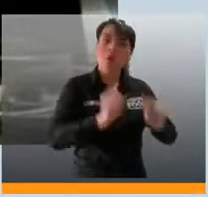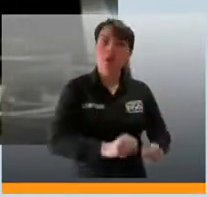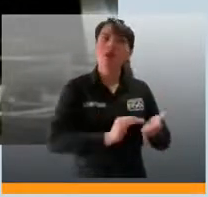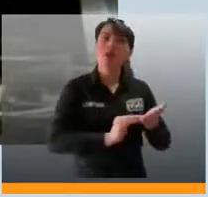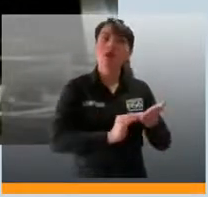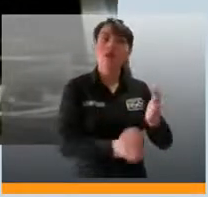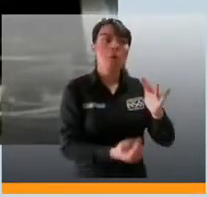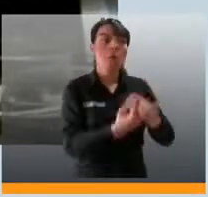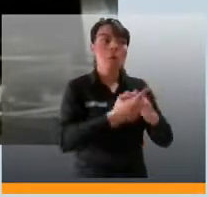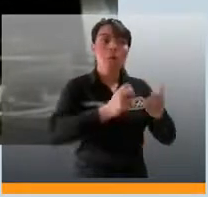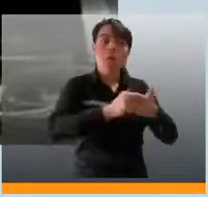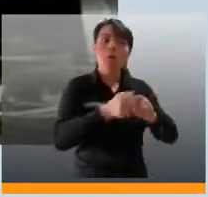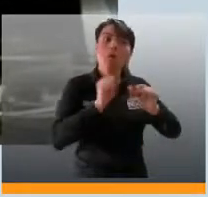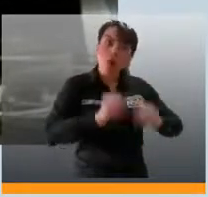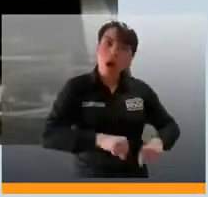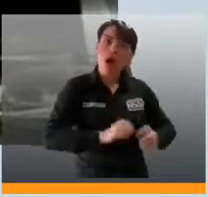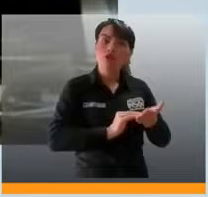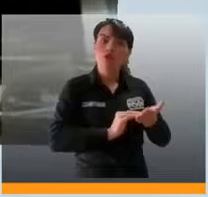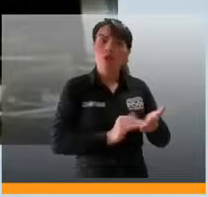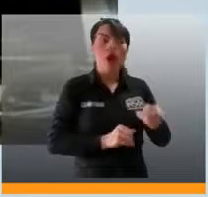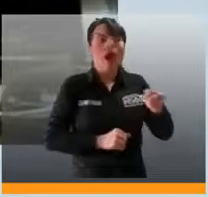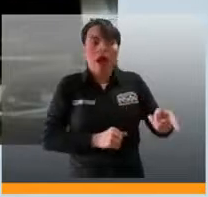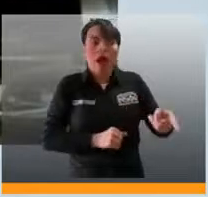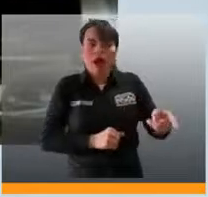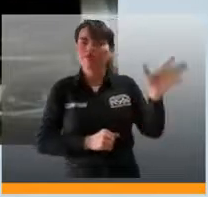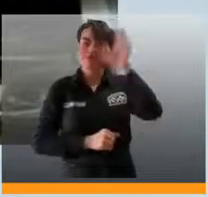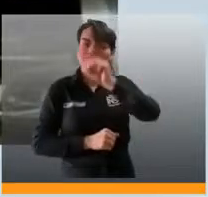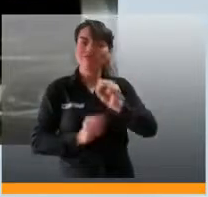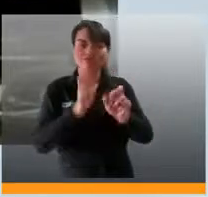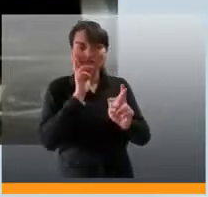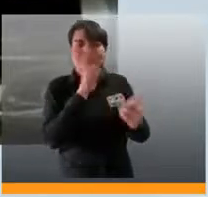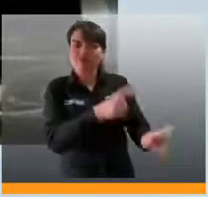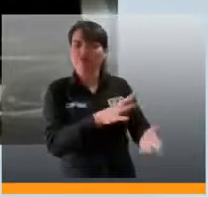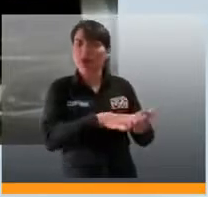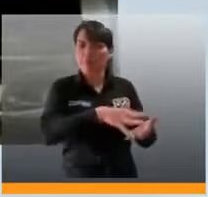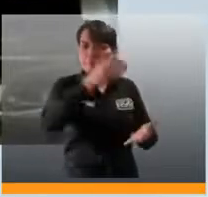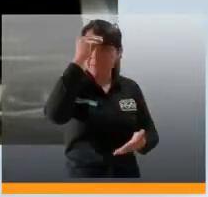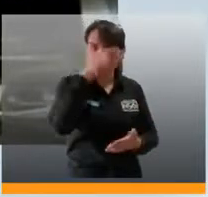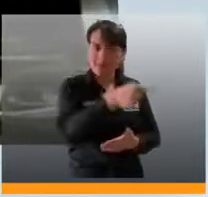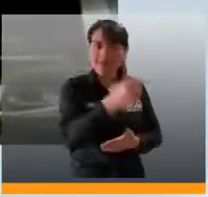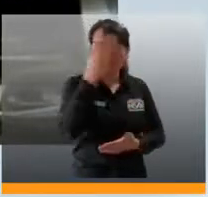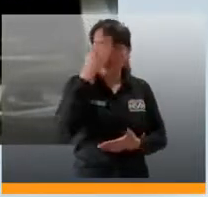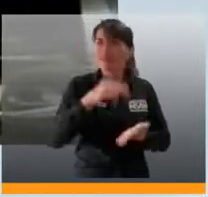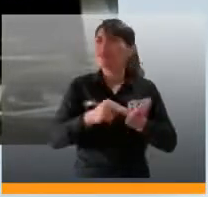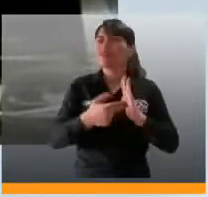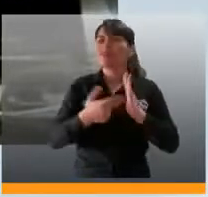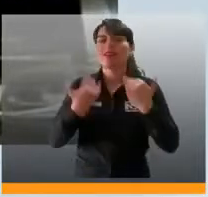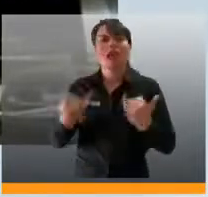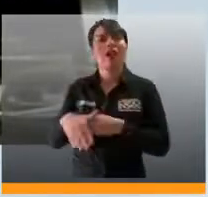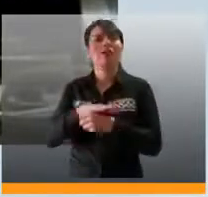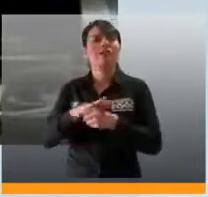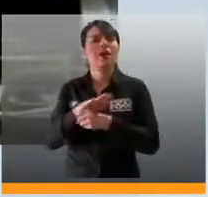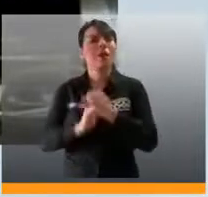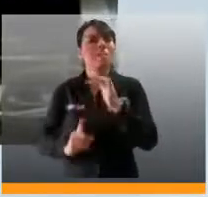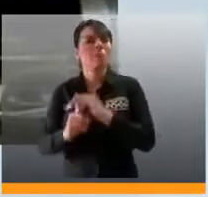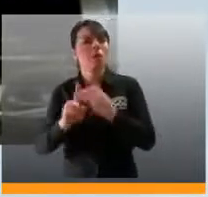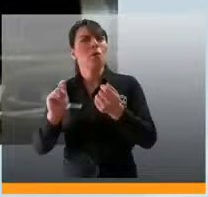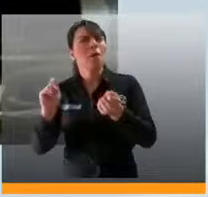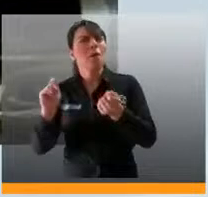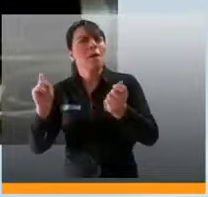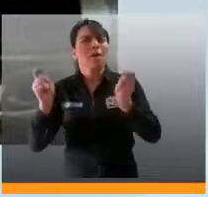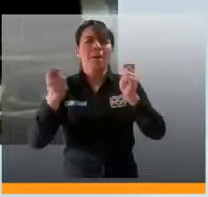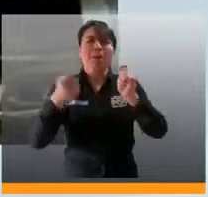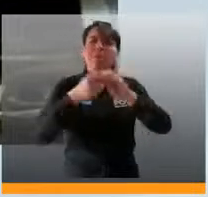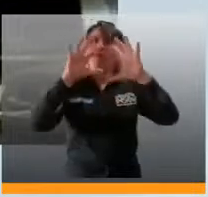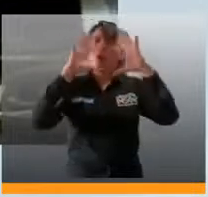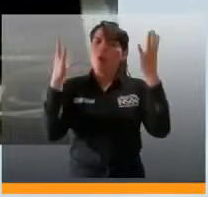son las situaciones que debe afrontar en estos escenarios cambiantes de este mundo de la